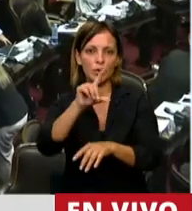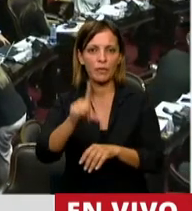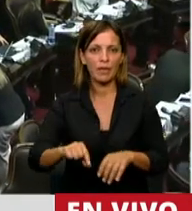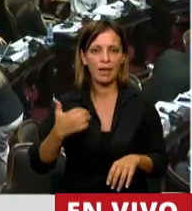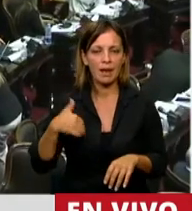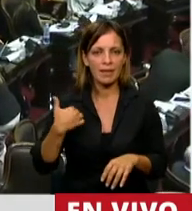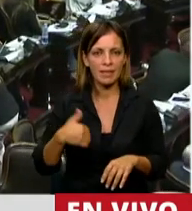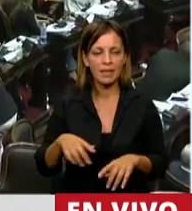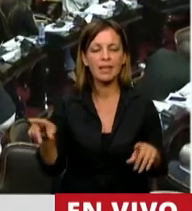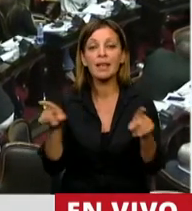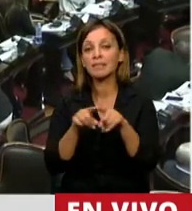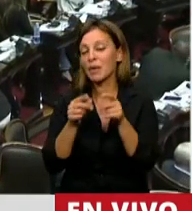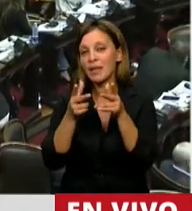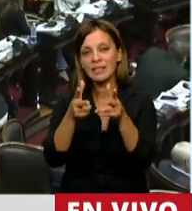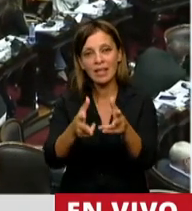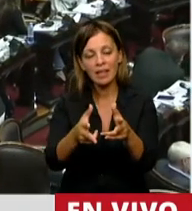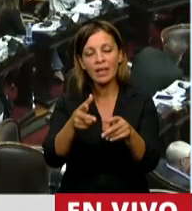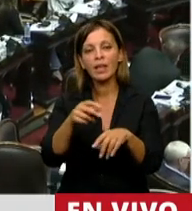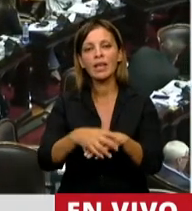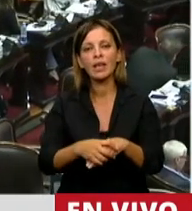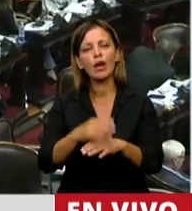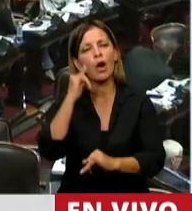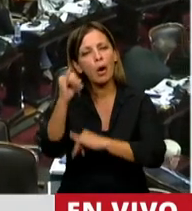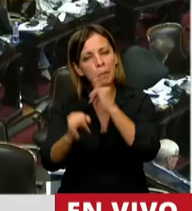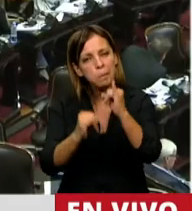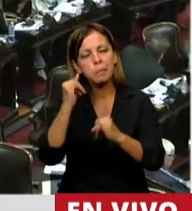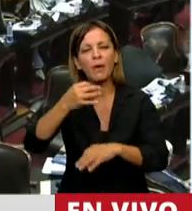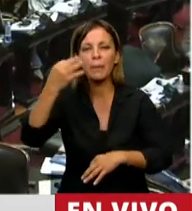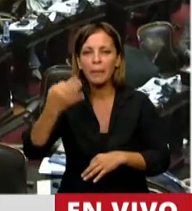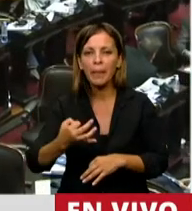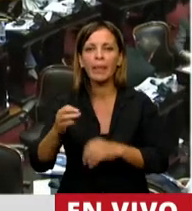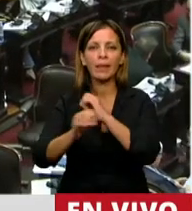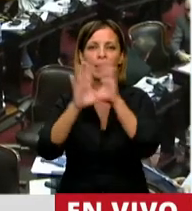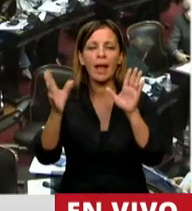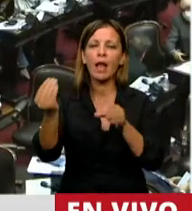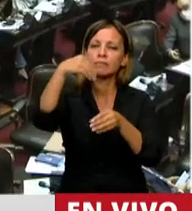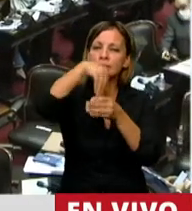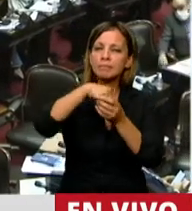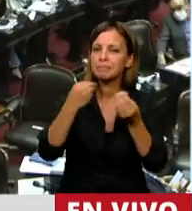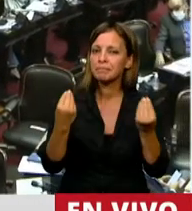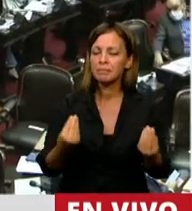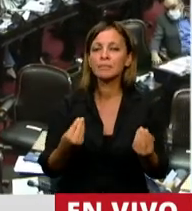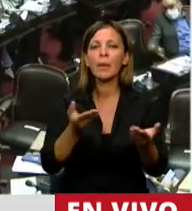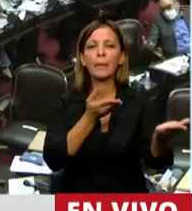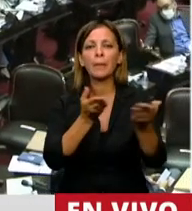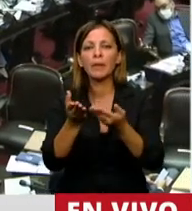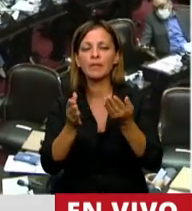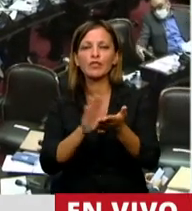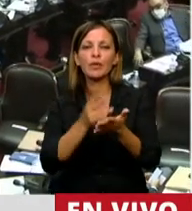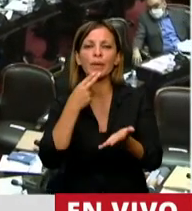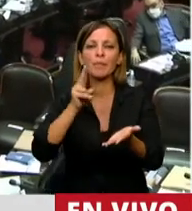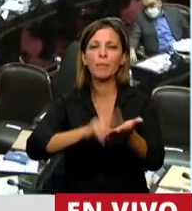que como bien se dijo aquí, se mencionó y se explicó bien, incluya beneficios respecto al impuesto sobre los